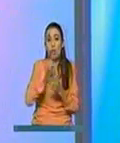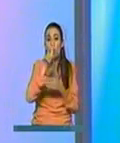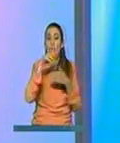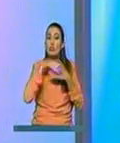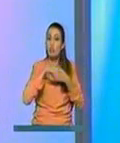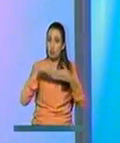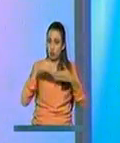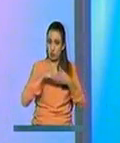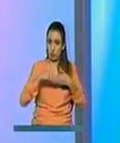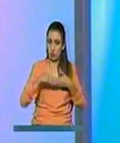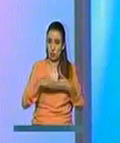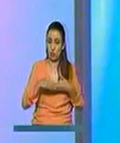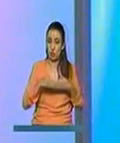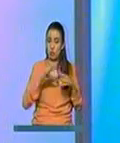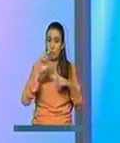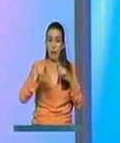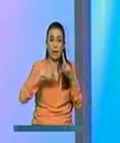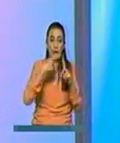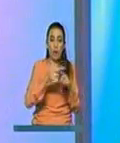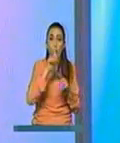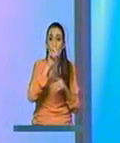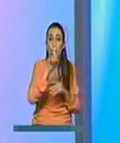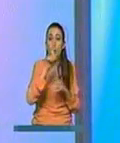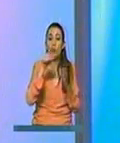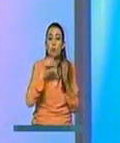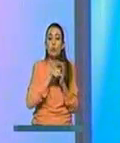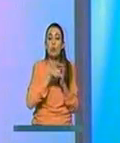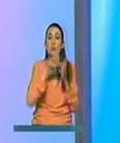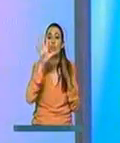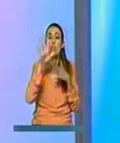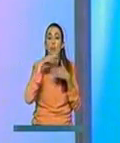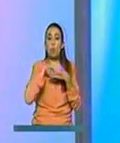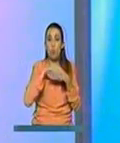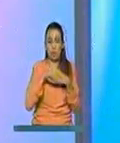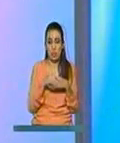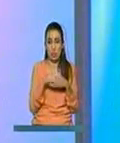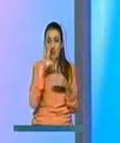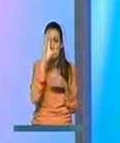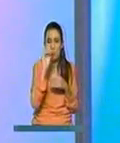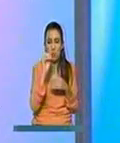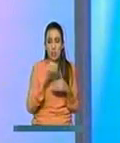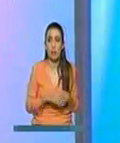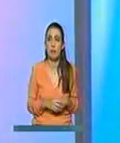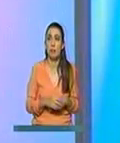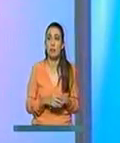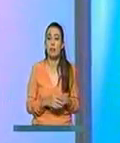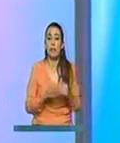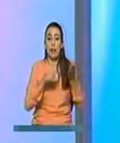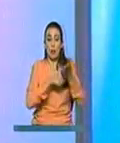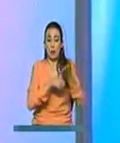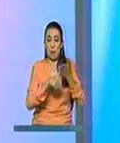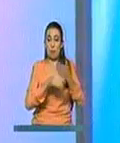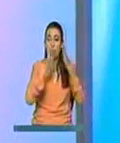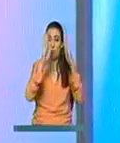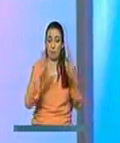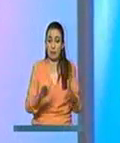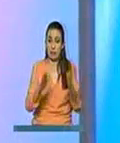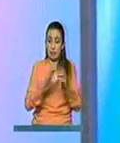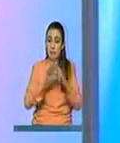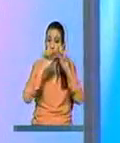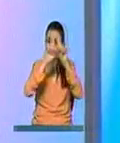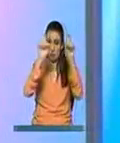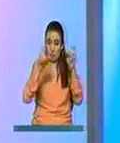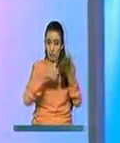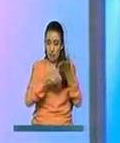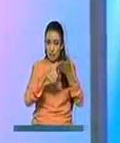por litro de alcohol a 1.50. Al ministro Iván Montaneda, desde la ciudad de Guayaquil, queremos